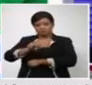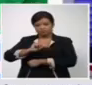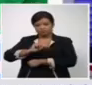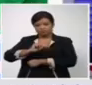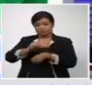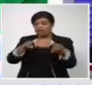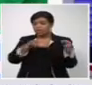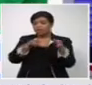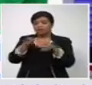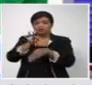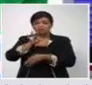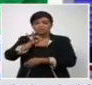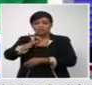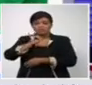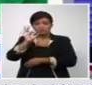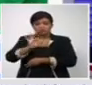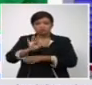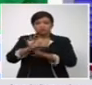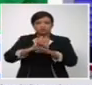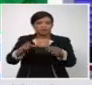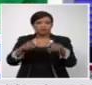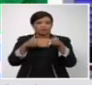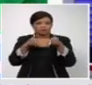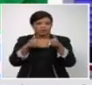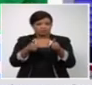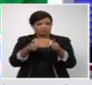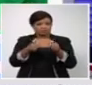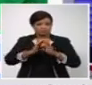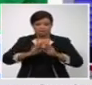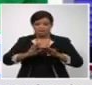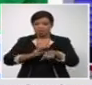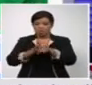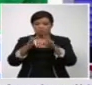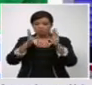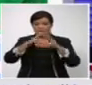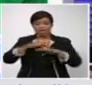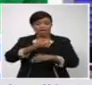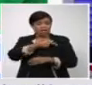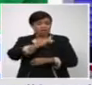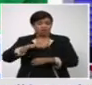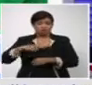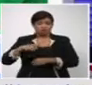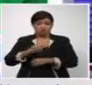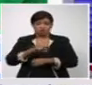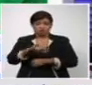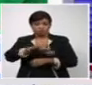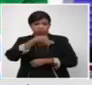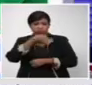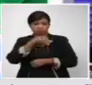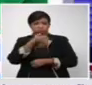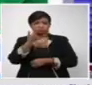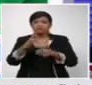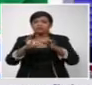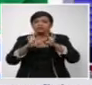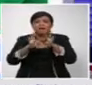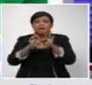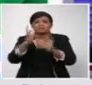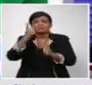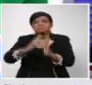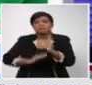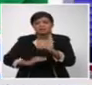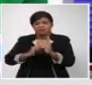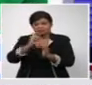todos recuperados. Ayer habíamos mencionado un grave de 1 mes de edad